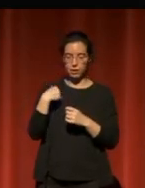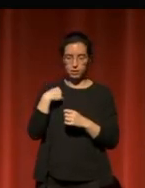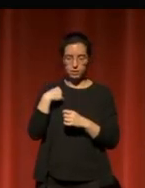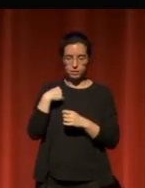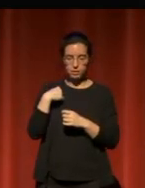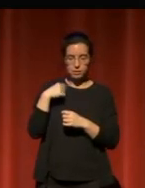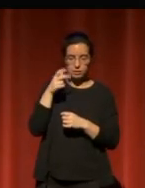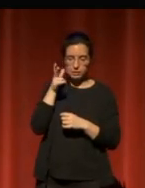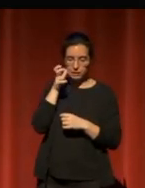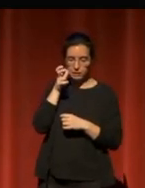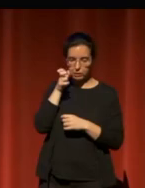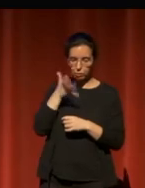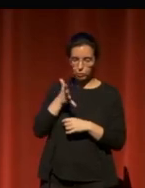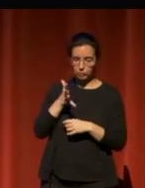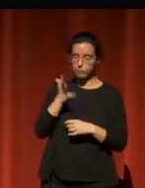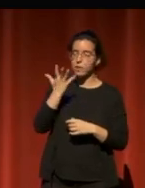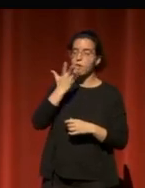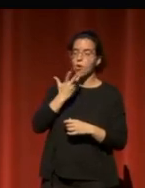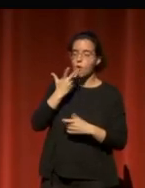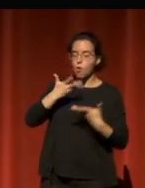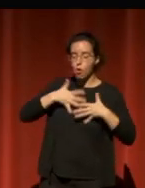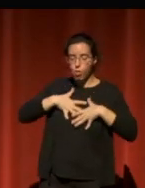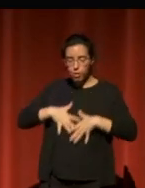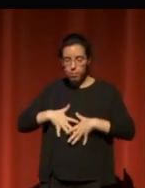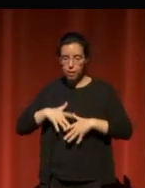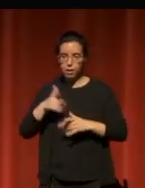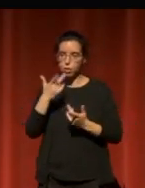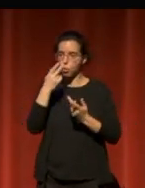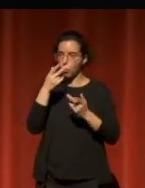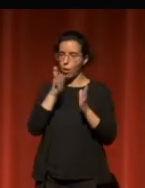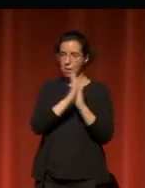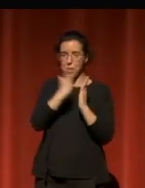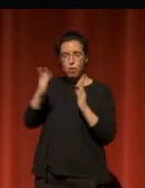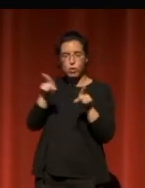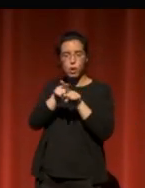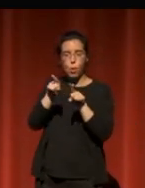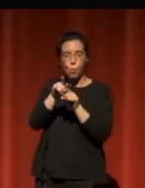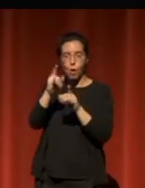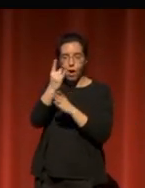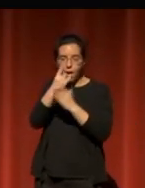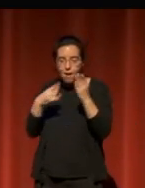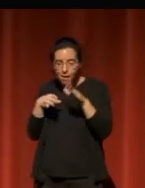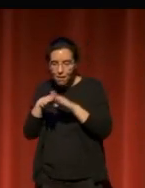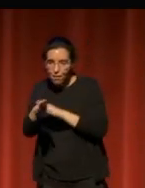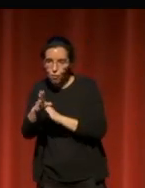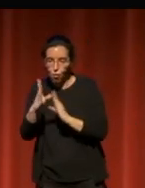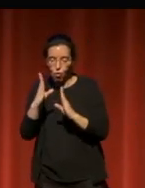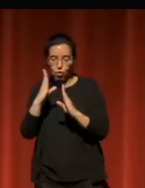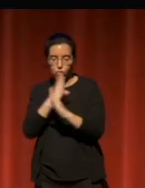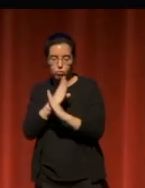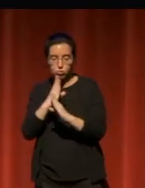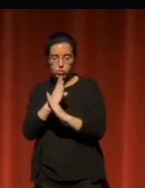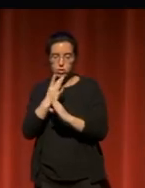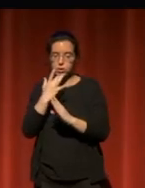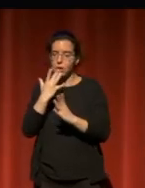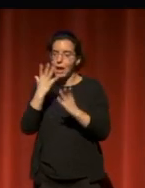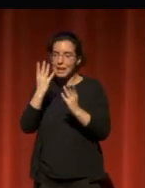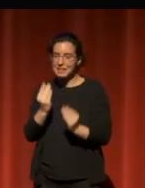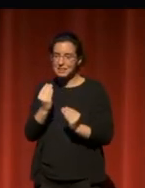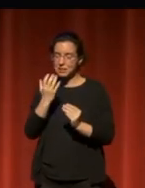de conocimiento, las bibliotecas como refugios en muchos aspectos, ya no climáticos,